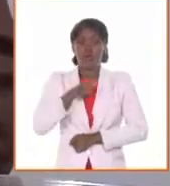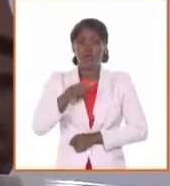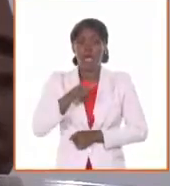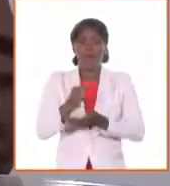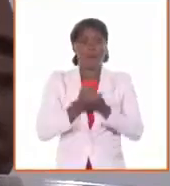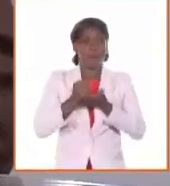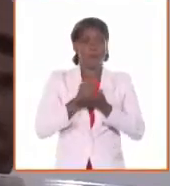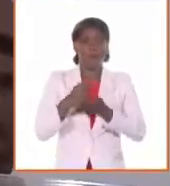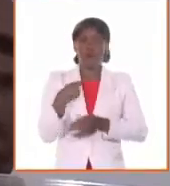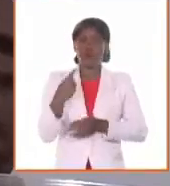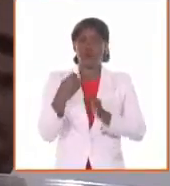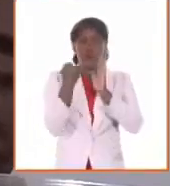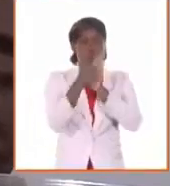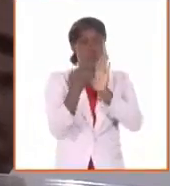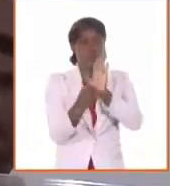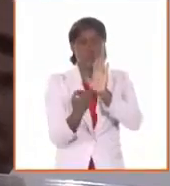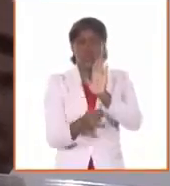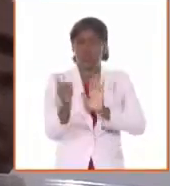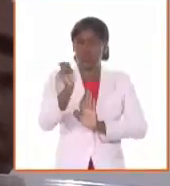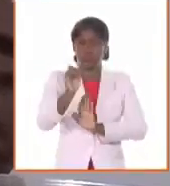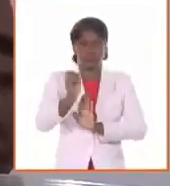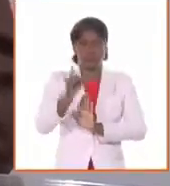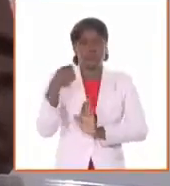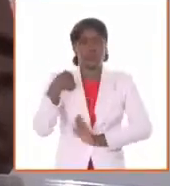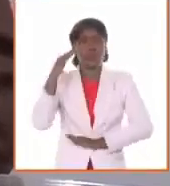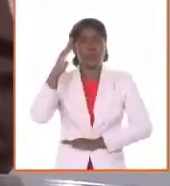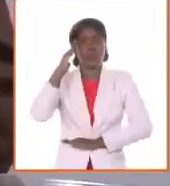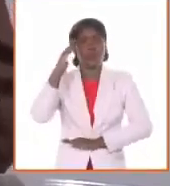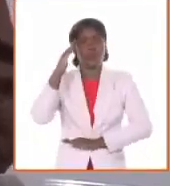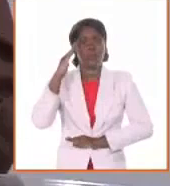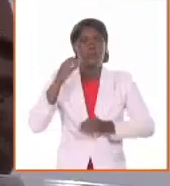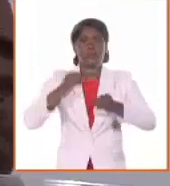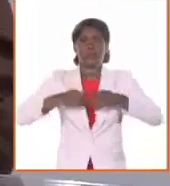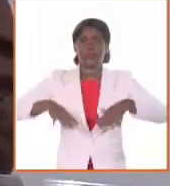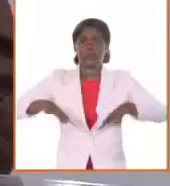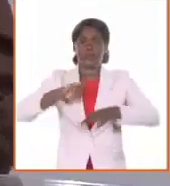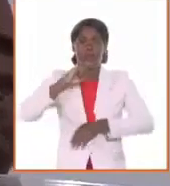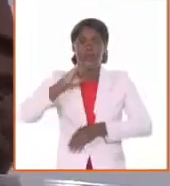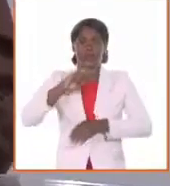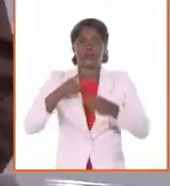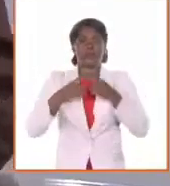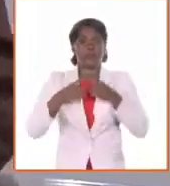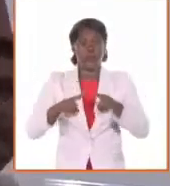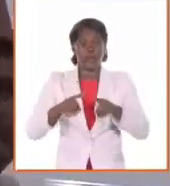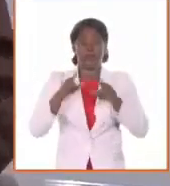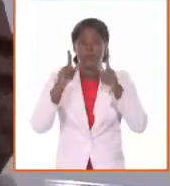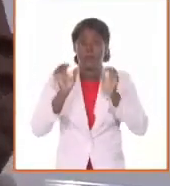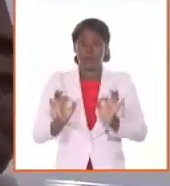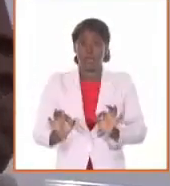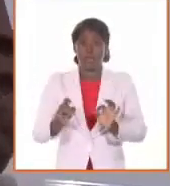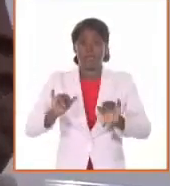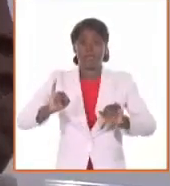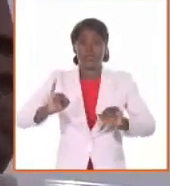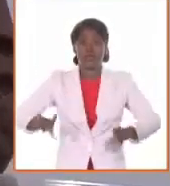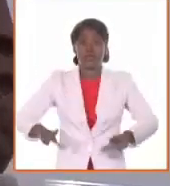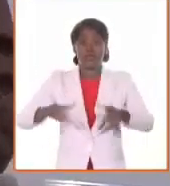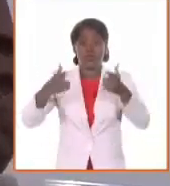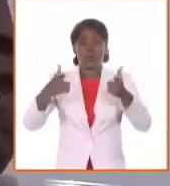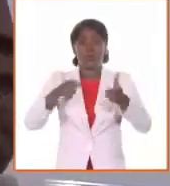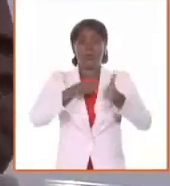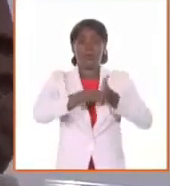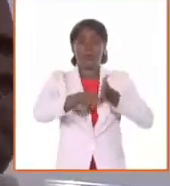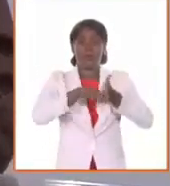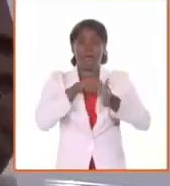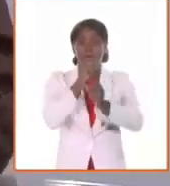en absoluto fíjate habíamos ayer comentado algunos de los problemas el incumplimiento de los plazos sabemos las situaciones que tenemos con